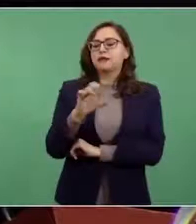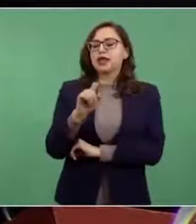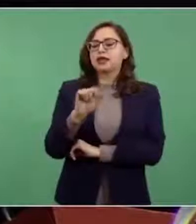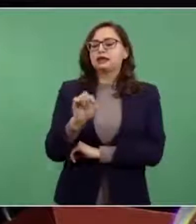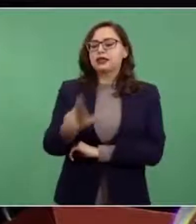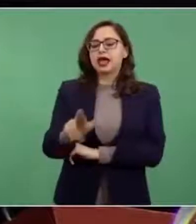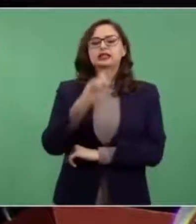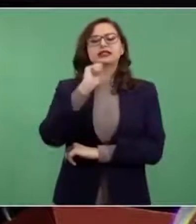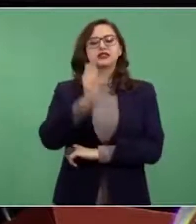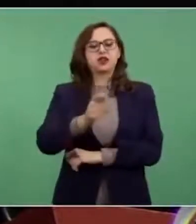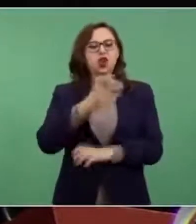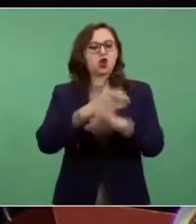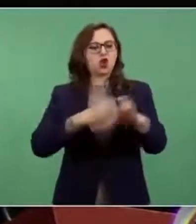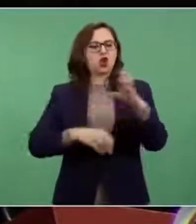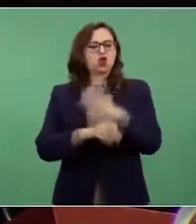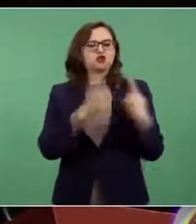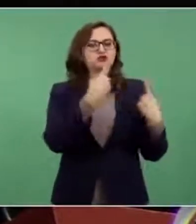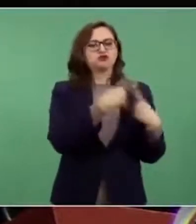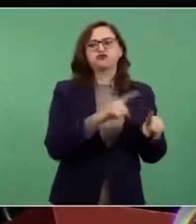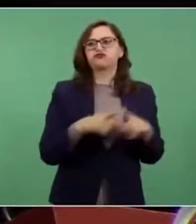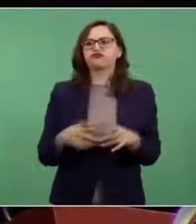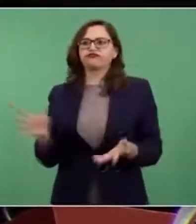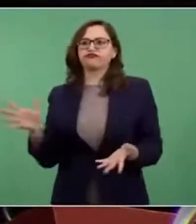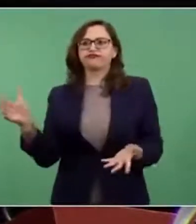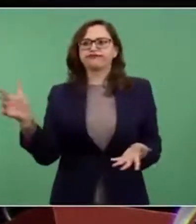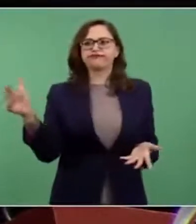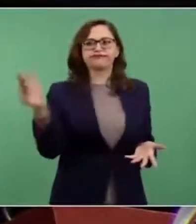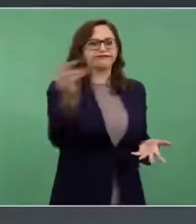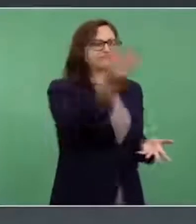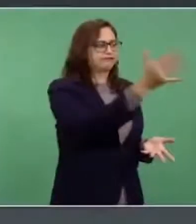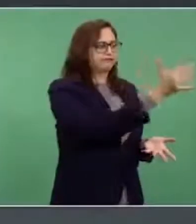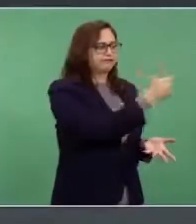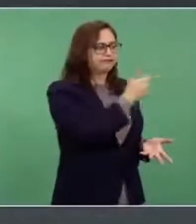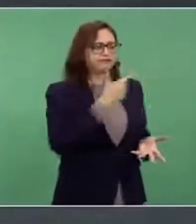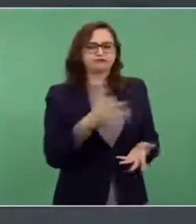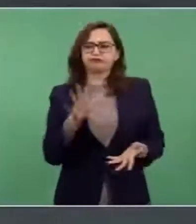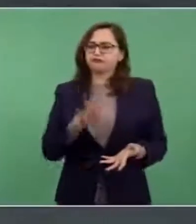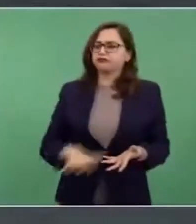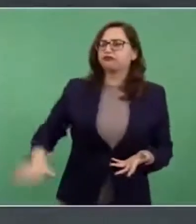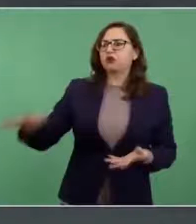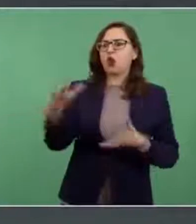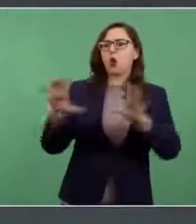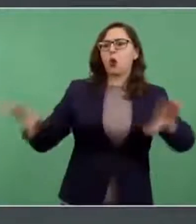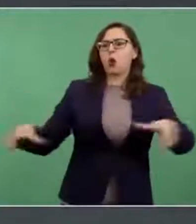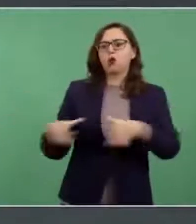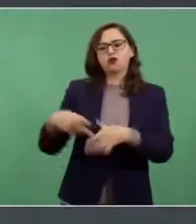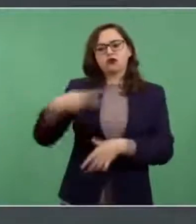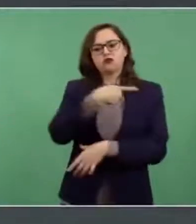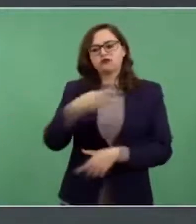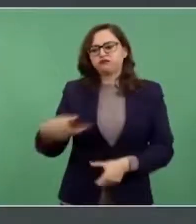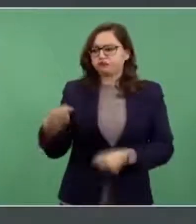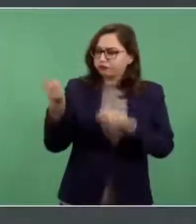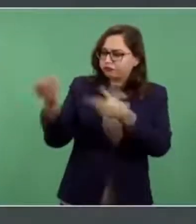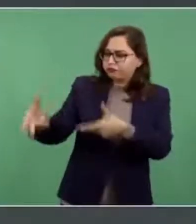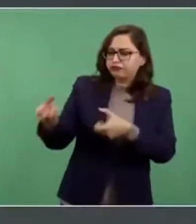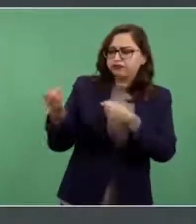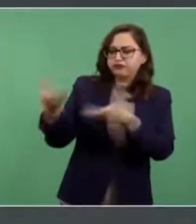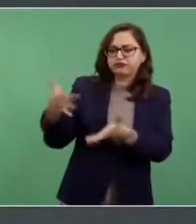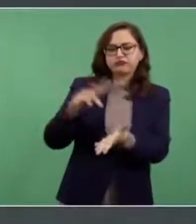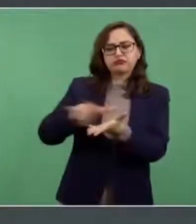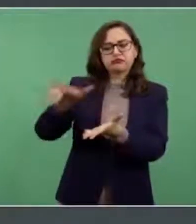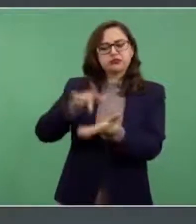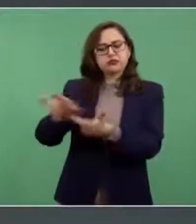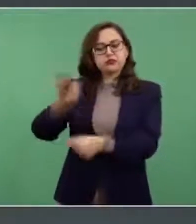decomisados en favor de las comunidades más pobres de México.